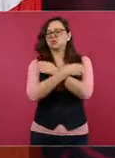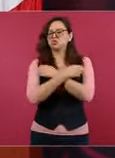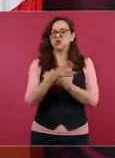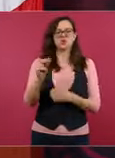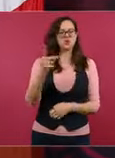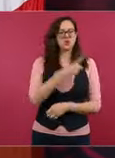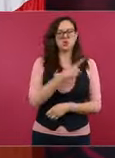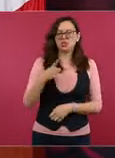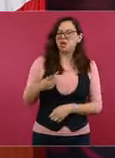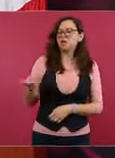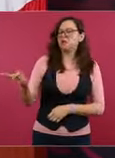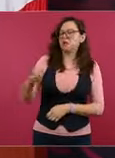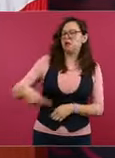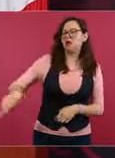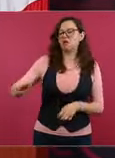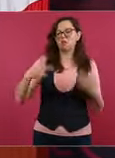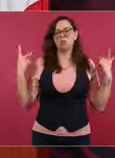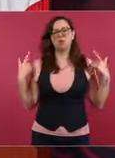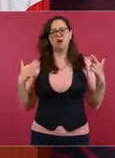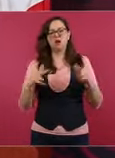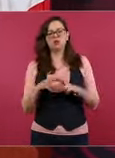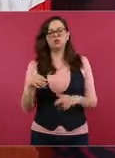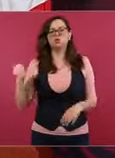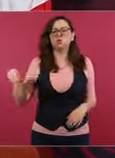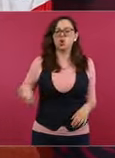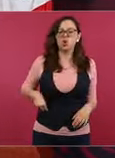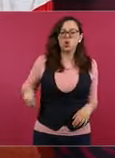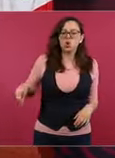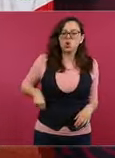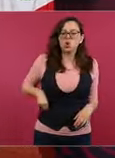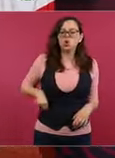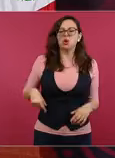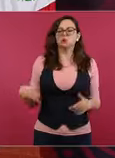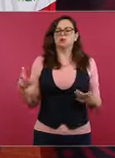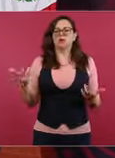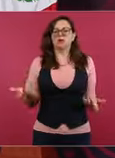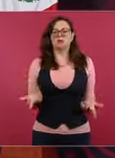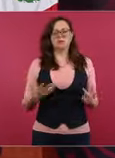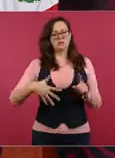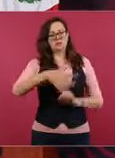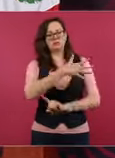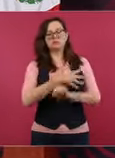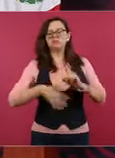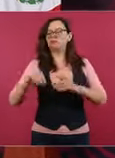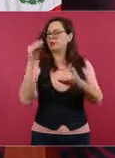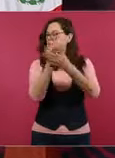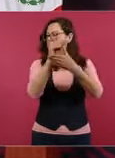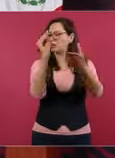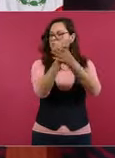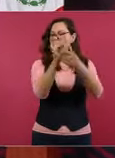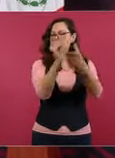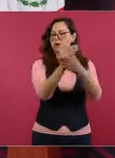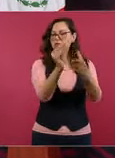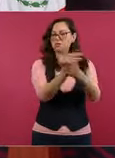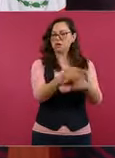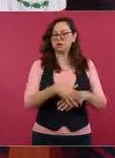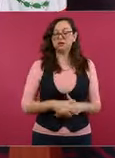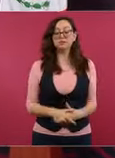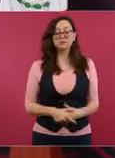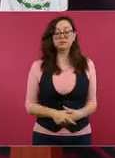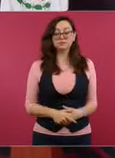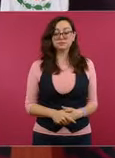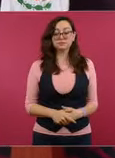los maestros, no tomando en cuenta otros factores.